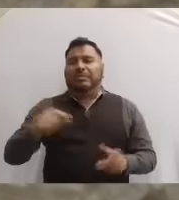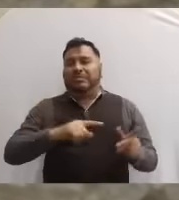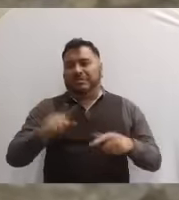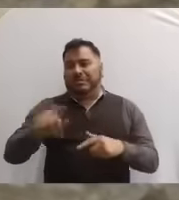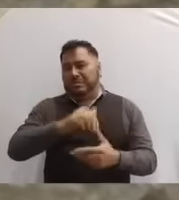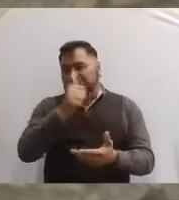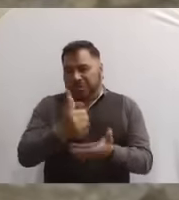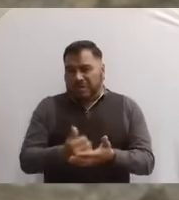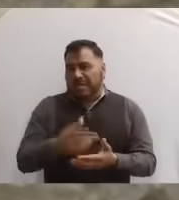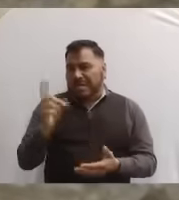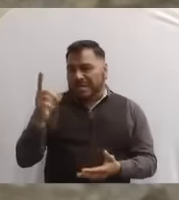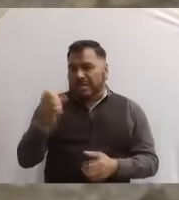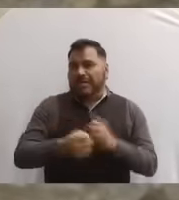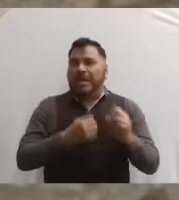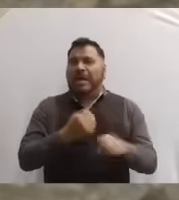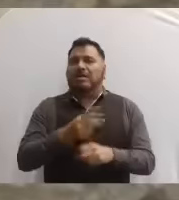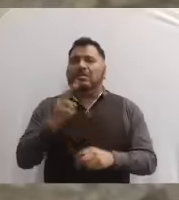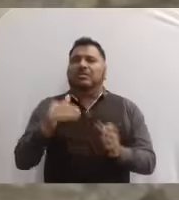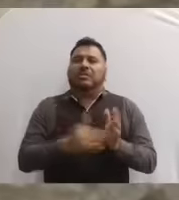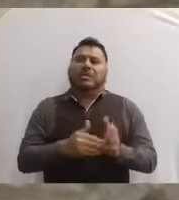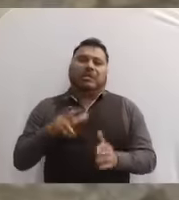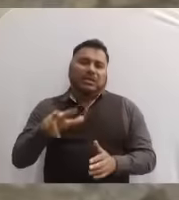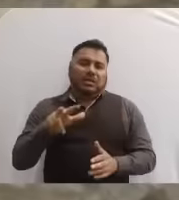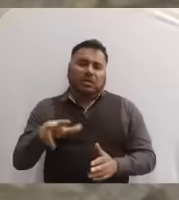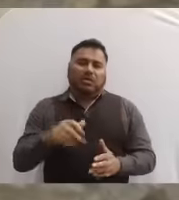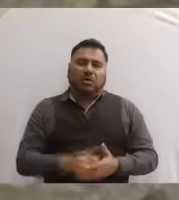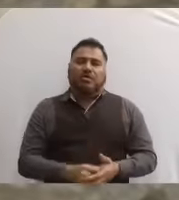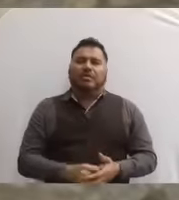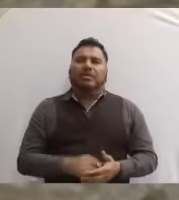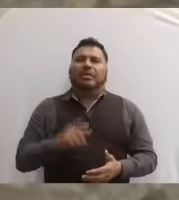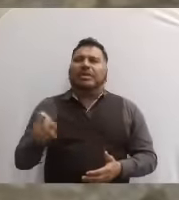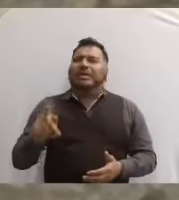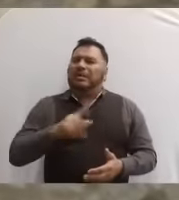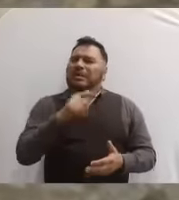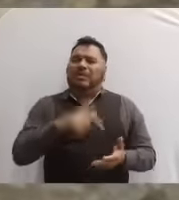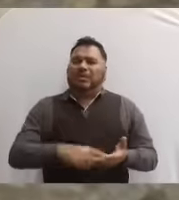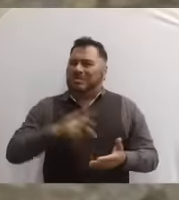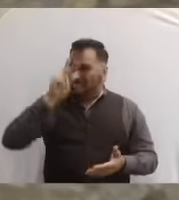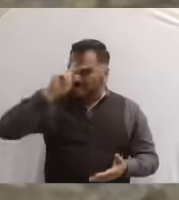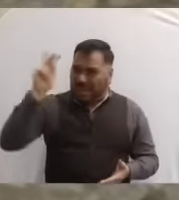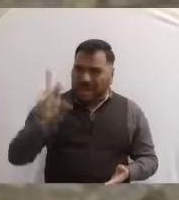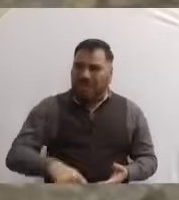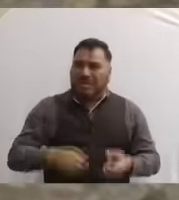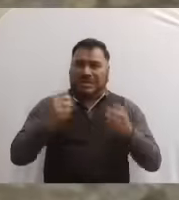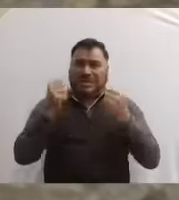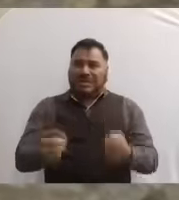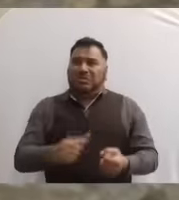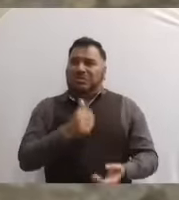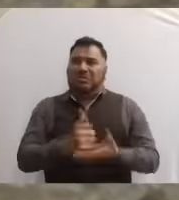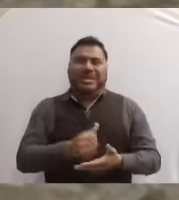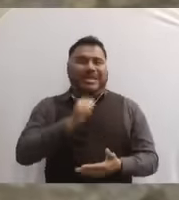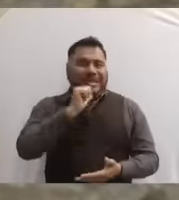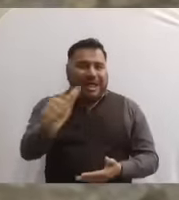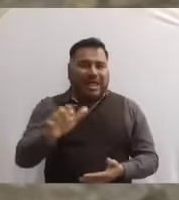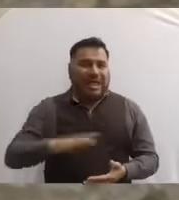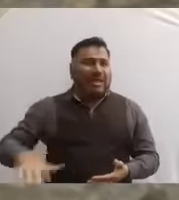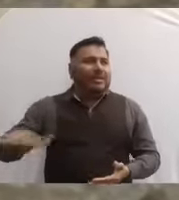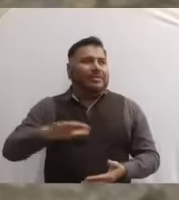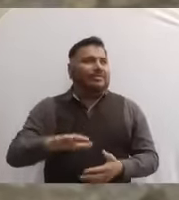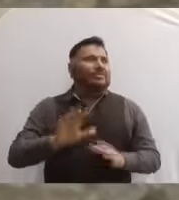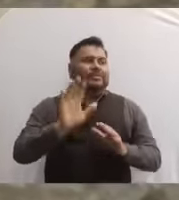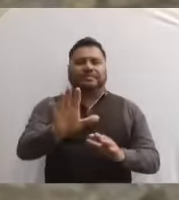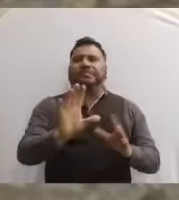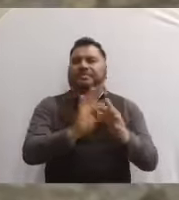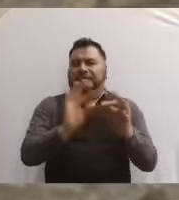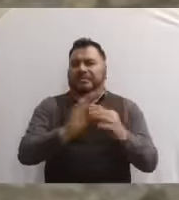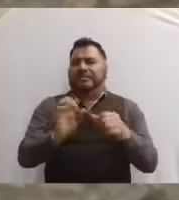en diciembre del 2018, estábamos en el peor momento de inseguridad en la ciudad. Pues les voy a